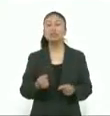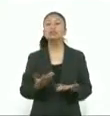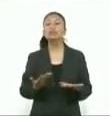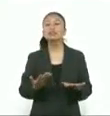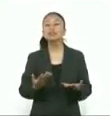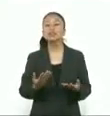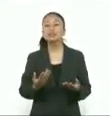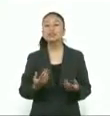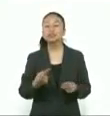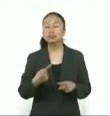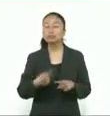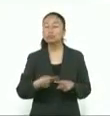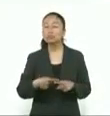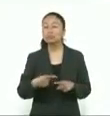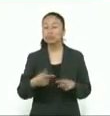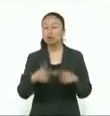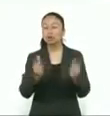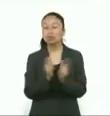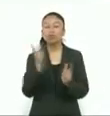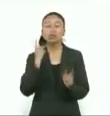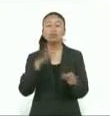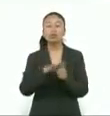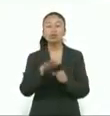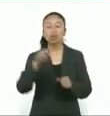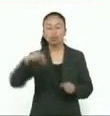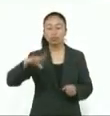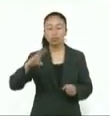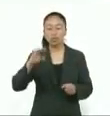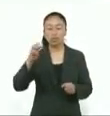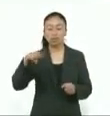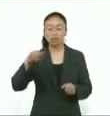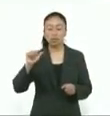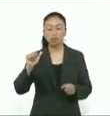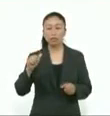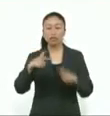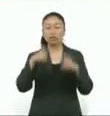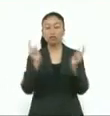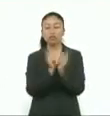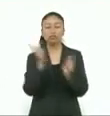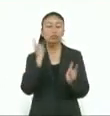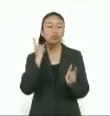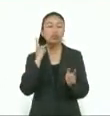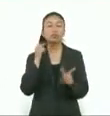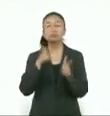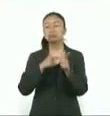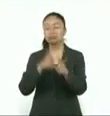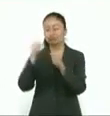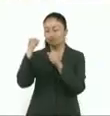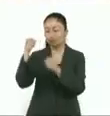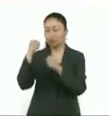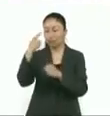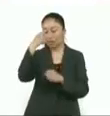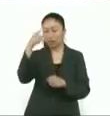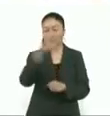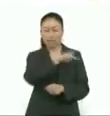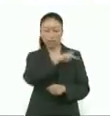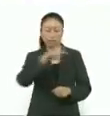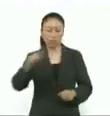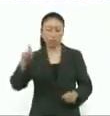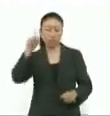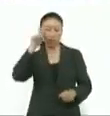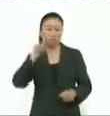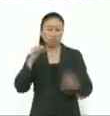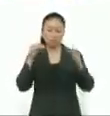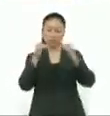¡Morena! ¿Y cuál es el movimiento en el que seguiremos luchando para que cada una de las mujeres vivamos en